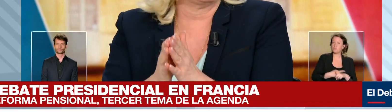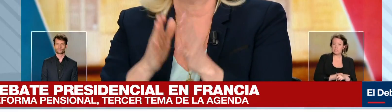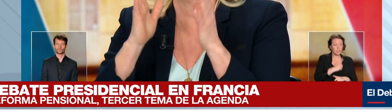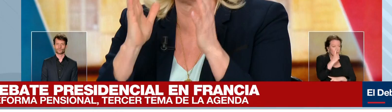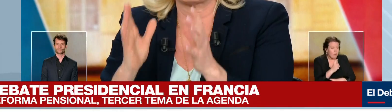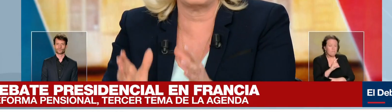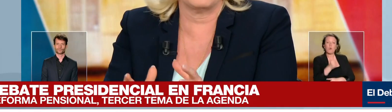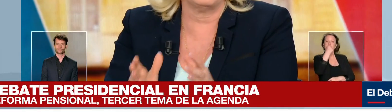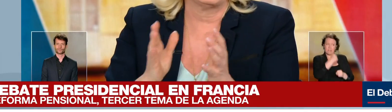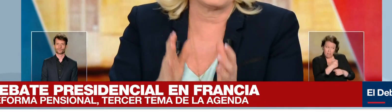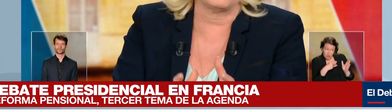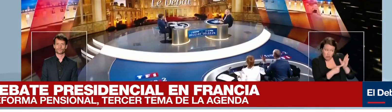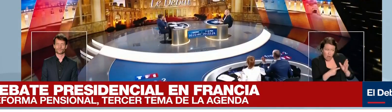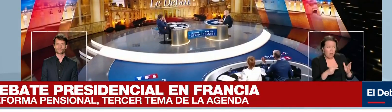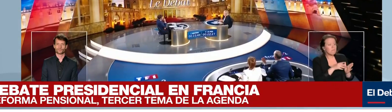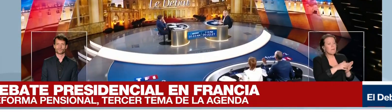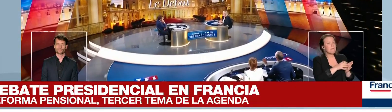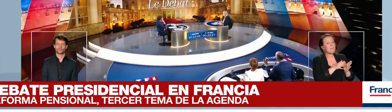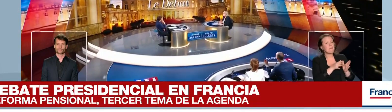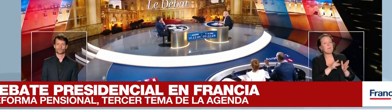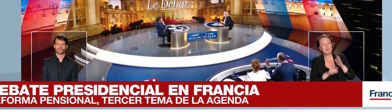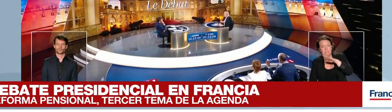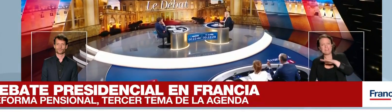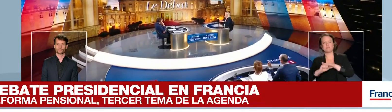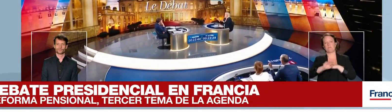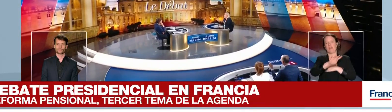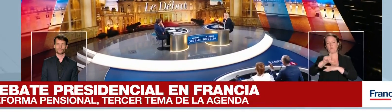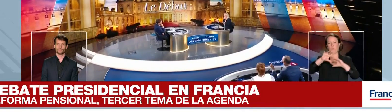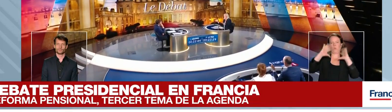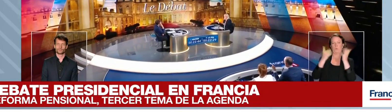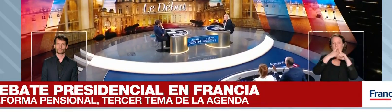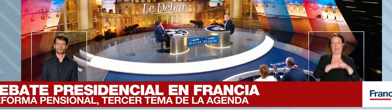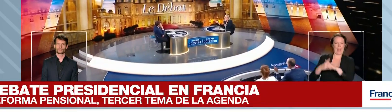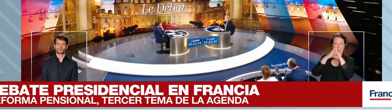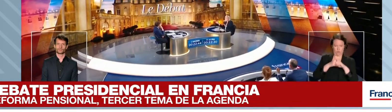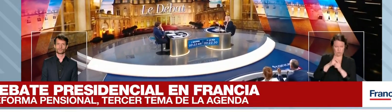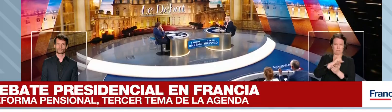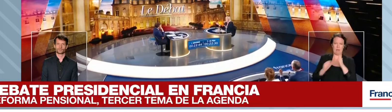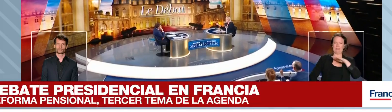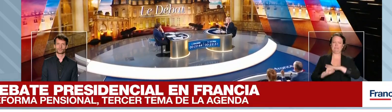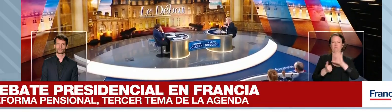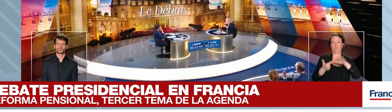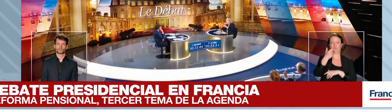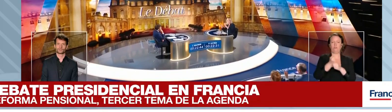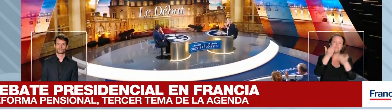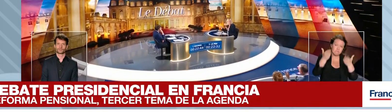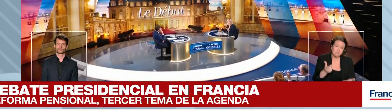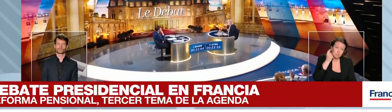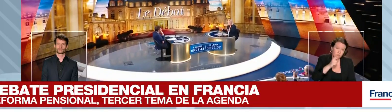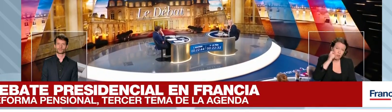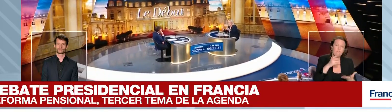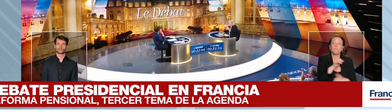que se entra al sistema, se alcanzará un máximo de 42 anualidades y 62 años. Es muy diferente del proyecto del señor Macron,